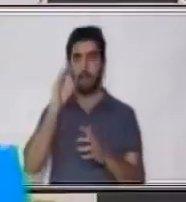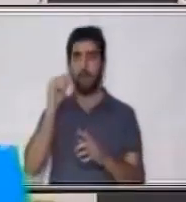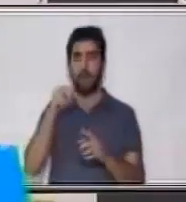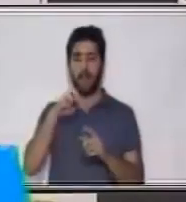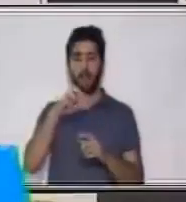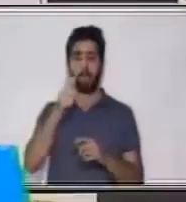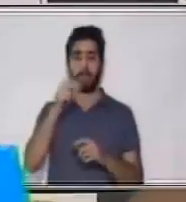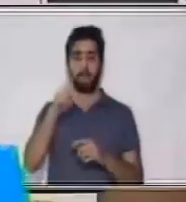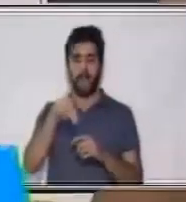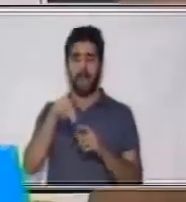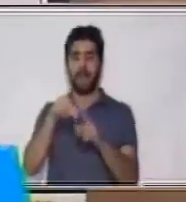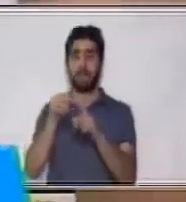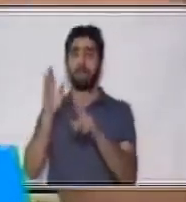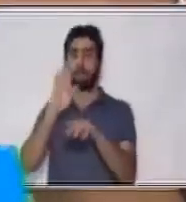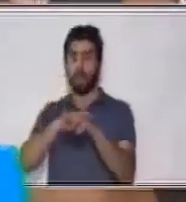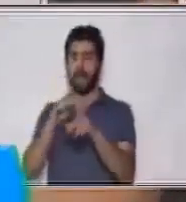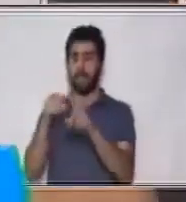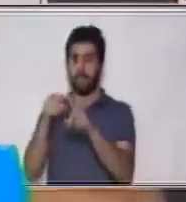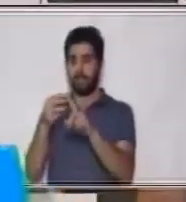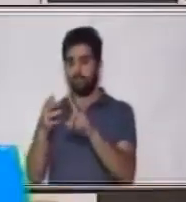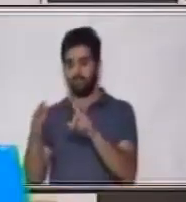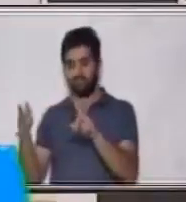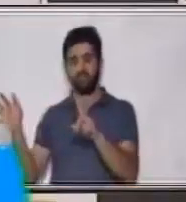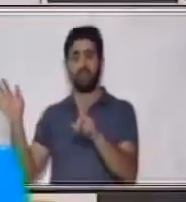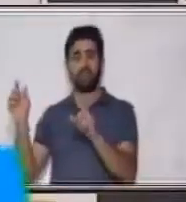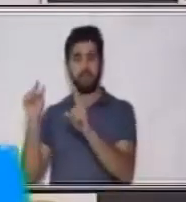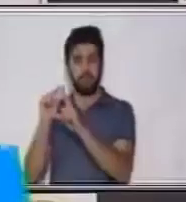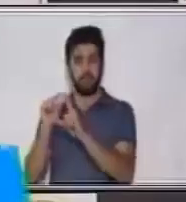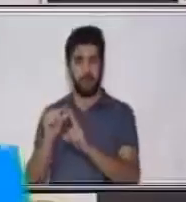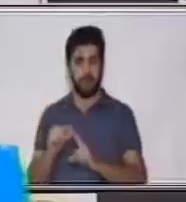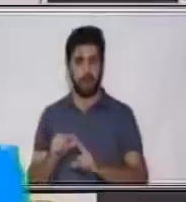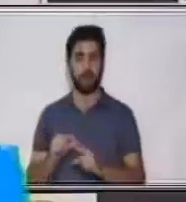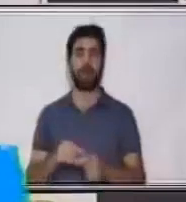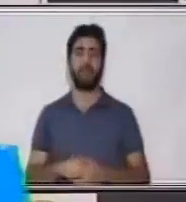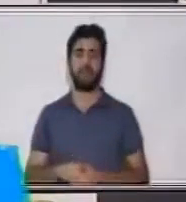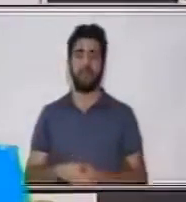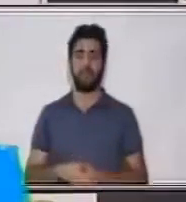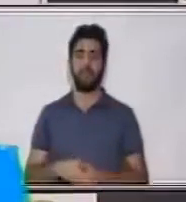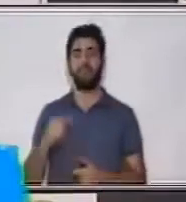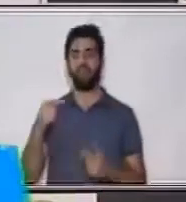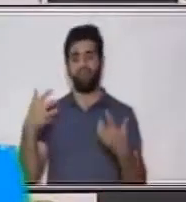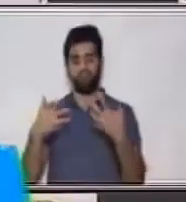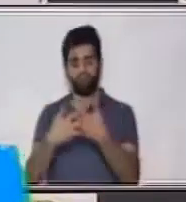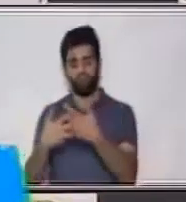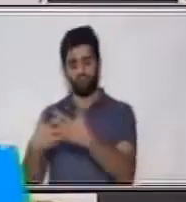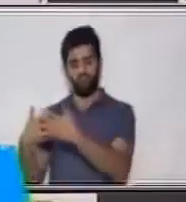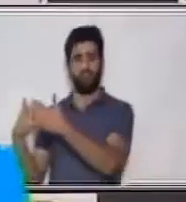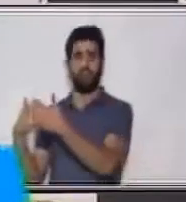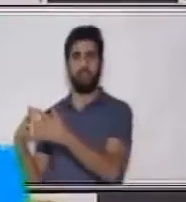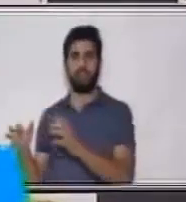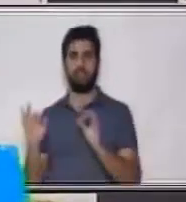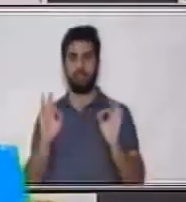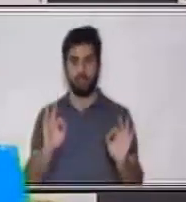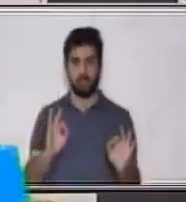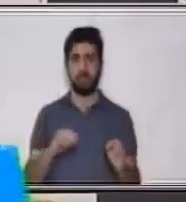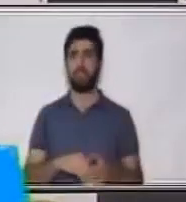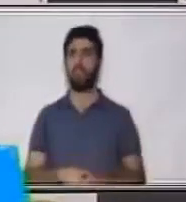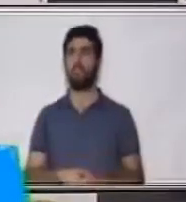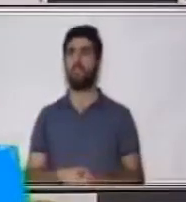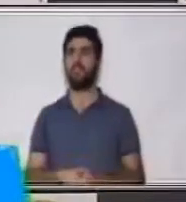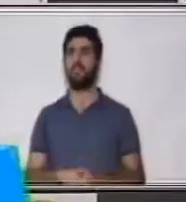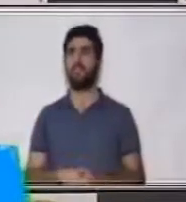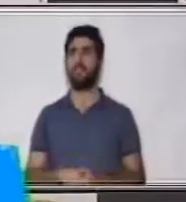palabra surgen más palabras que se derivan de esta.